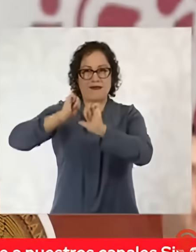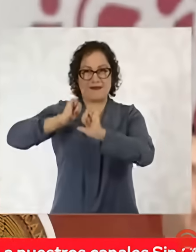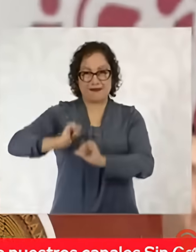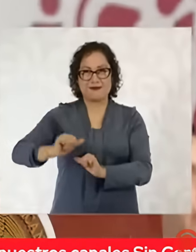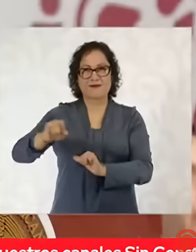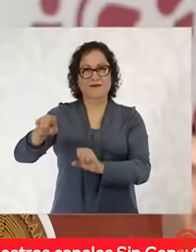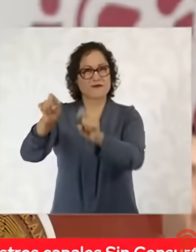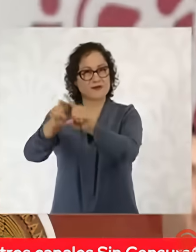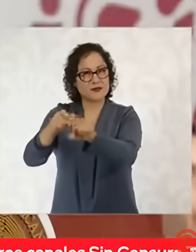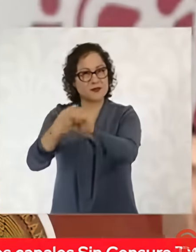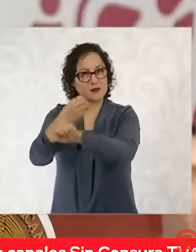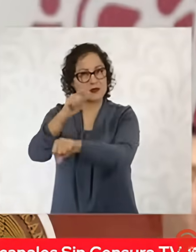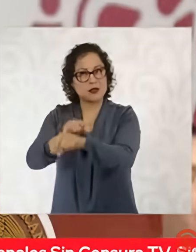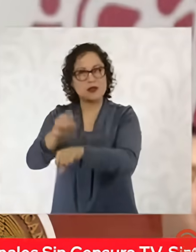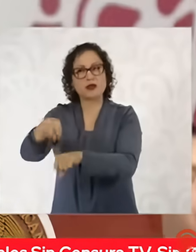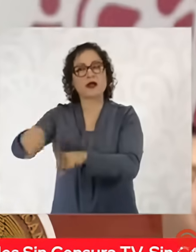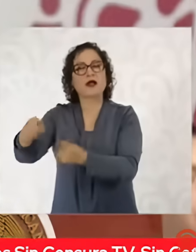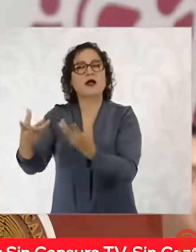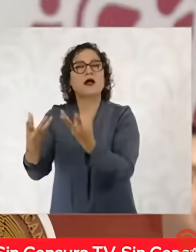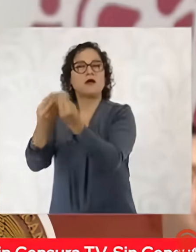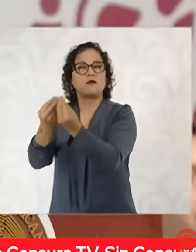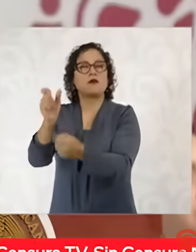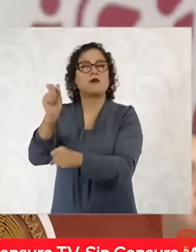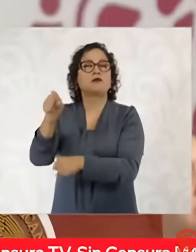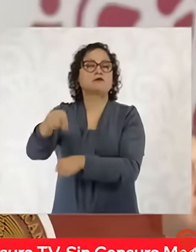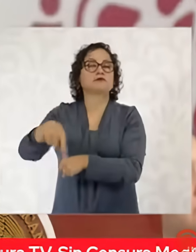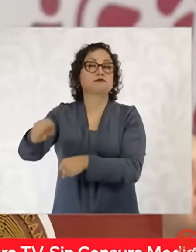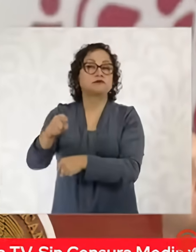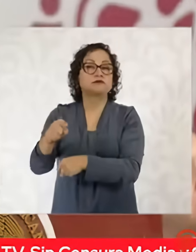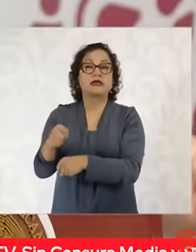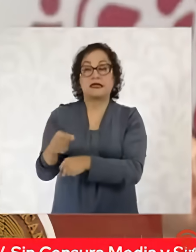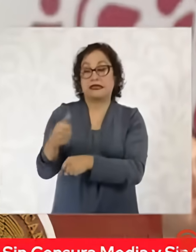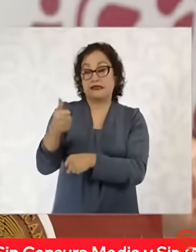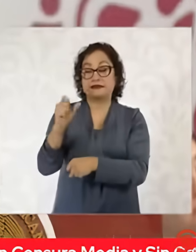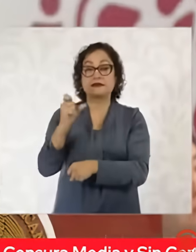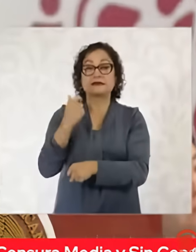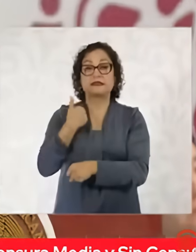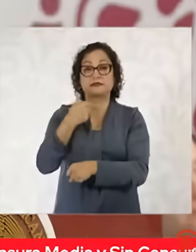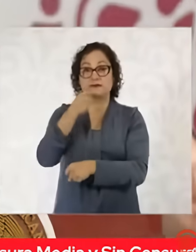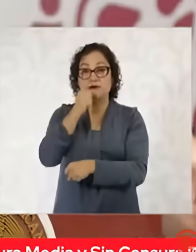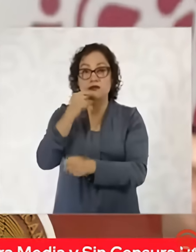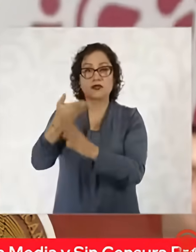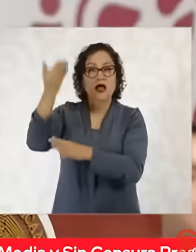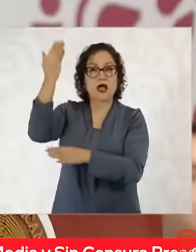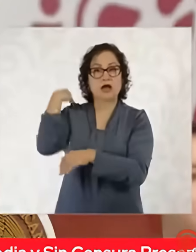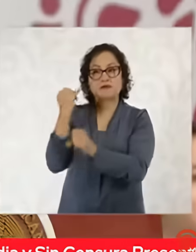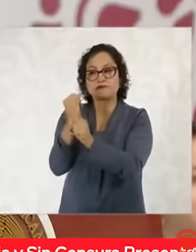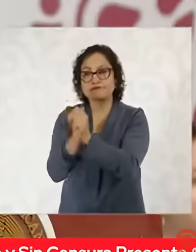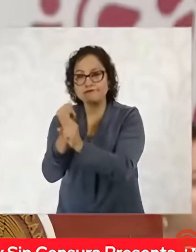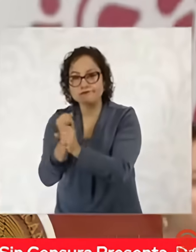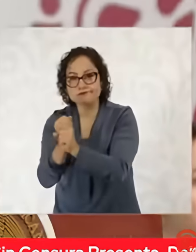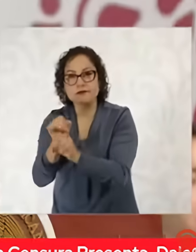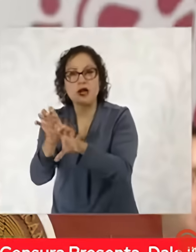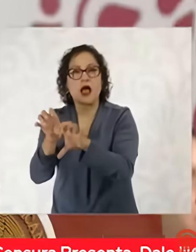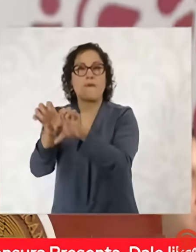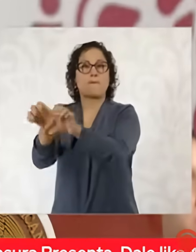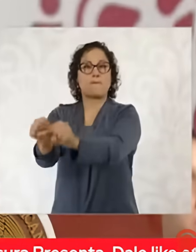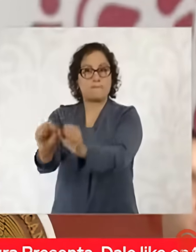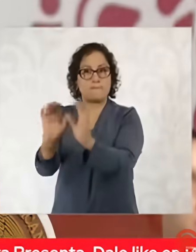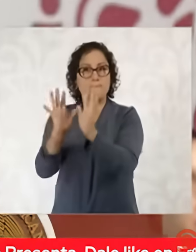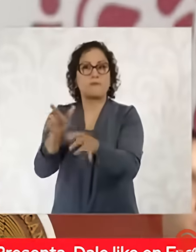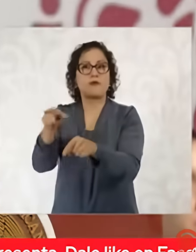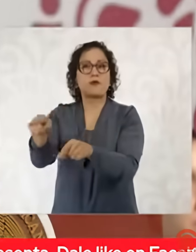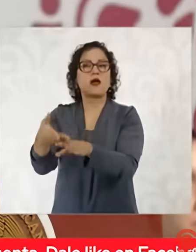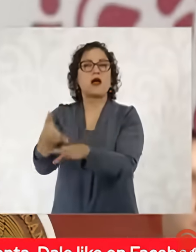autoridades estatales, fueron detenidas 4 expolicías que contaban con orden de aprehensión, los cuales se encargaban de dar información y